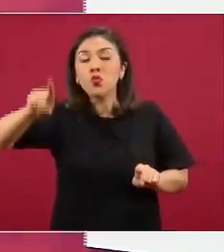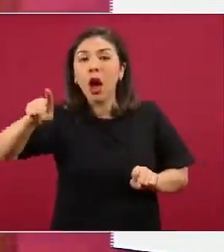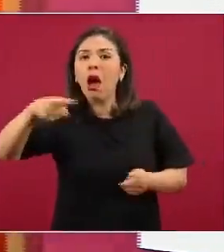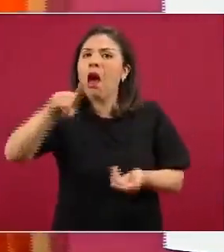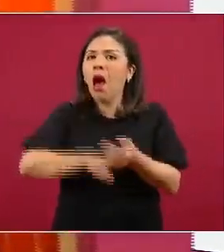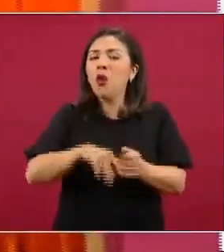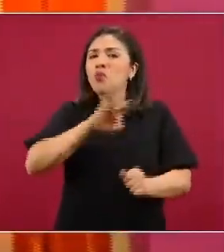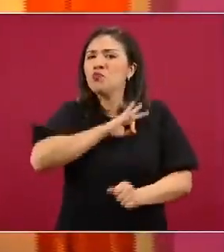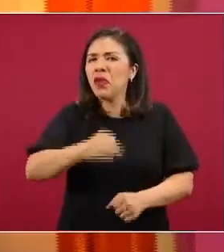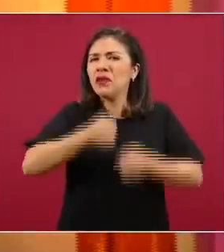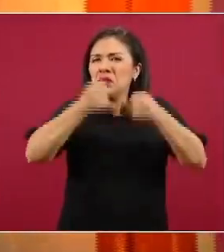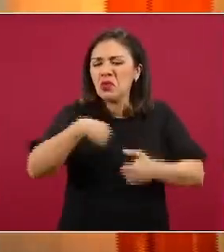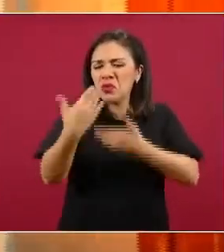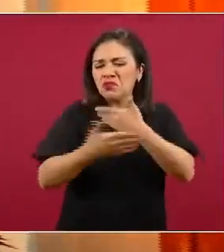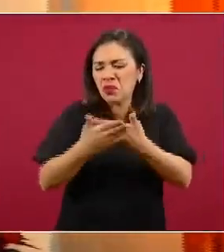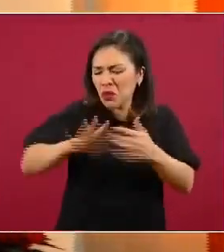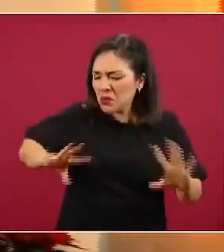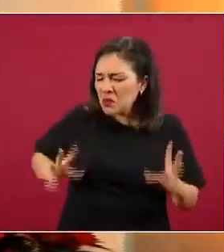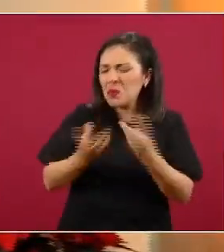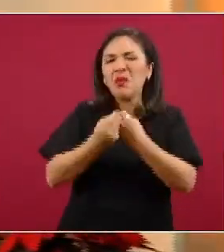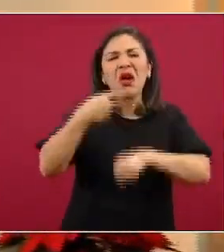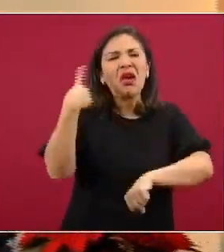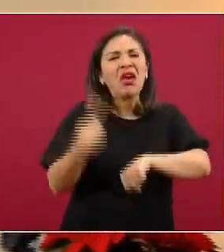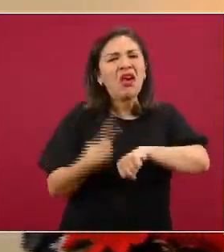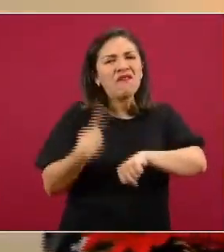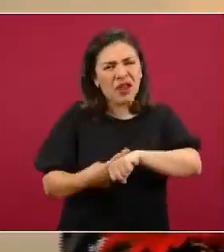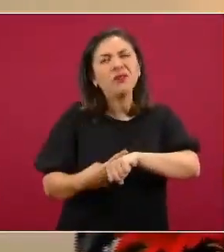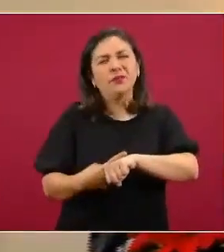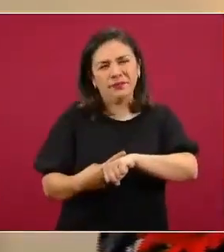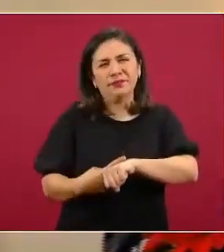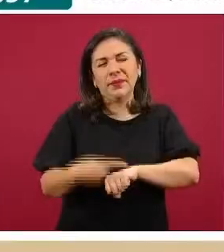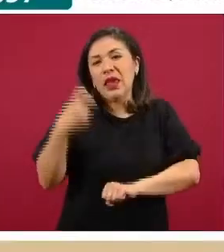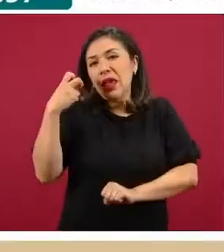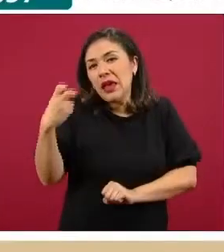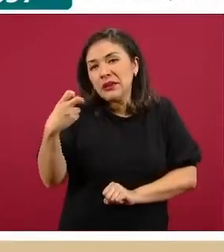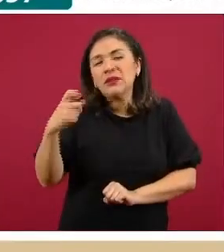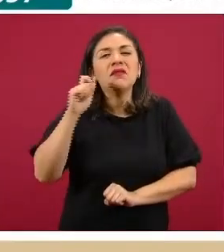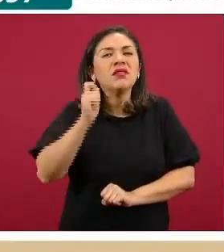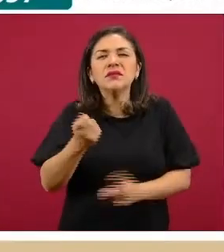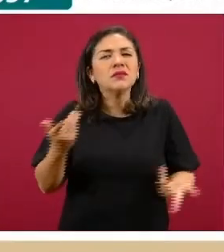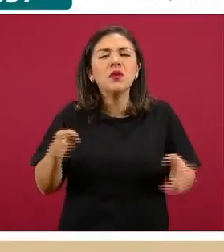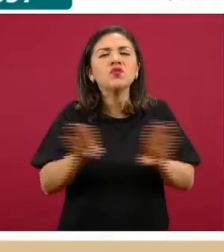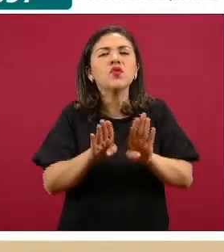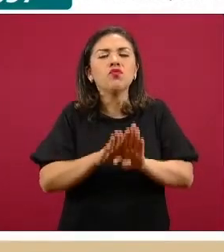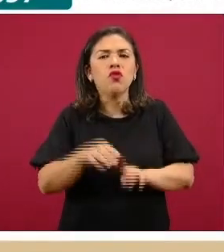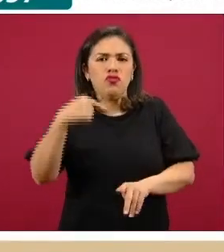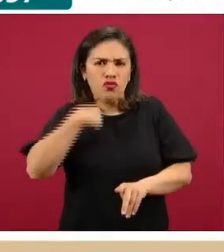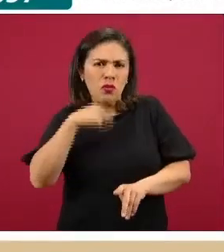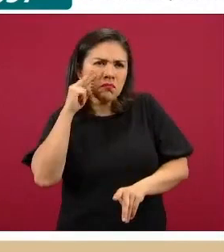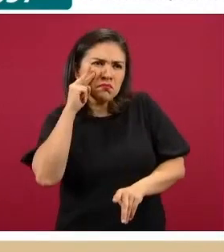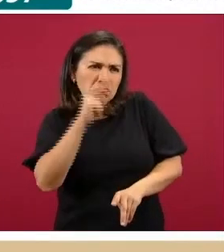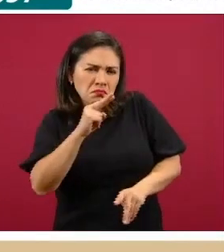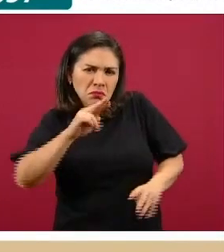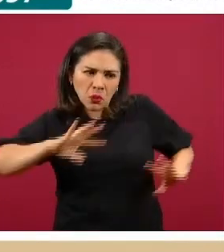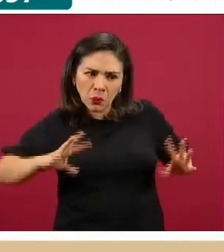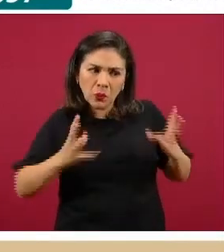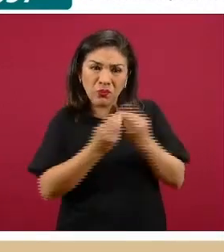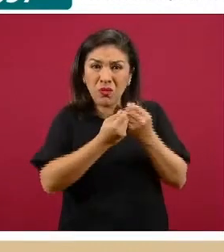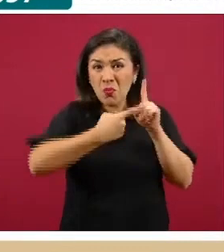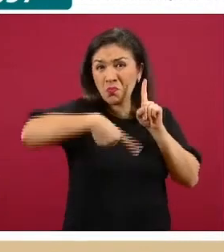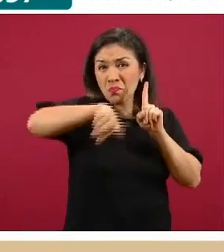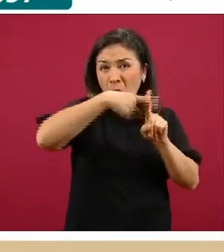estimados. Y es importante recordar que los casos estimados lo que hacemos es incluir o sumarle a los